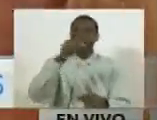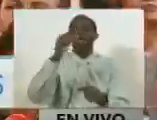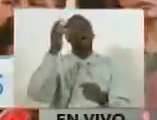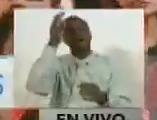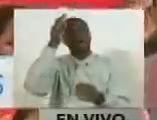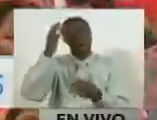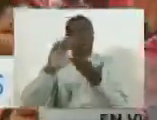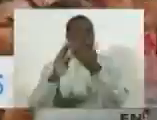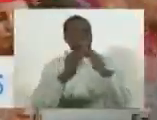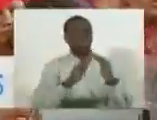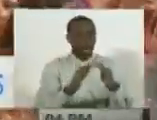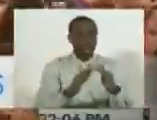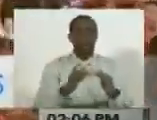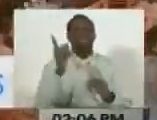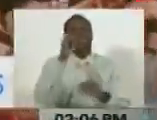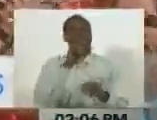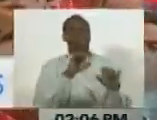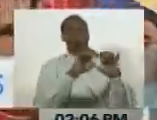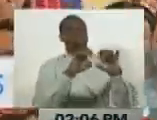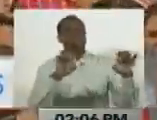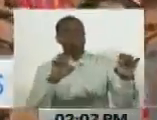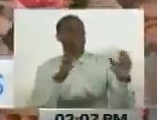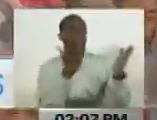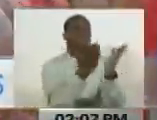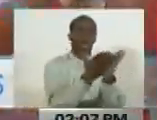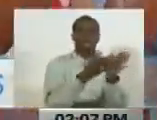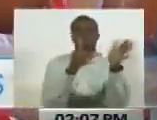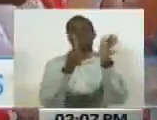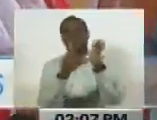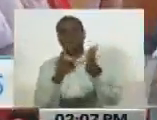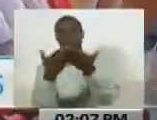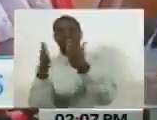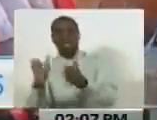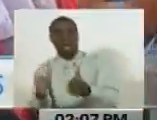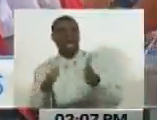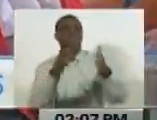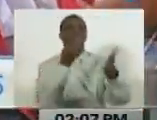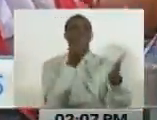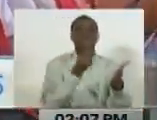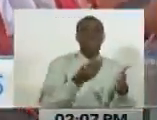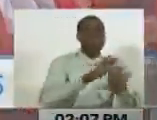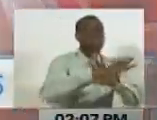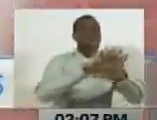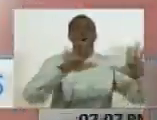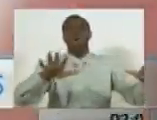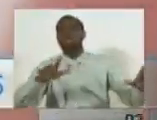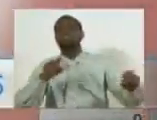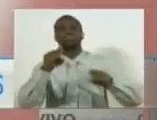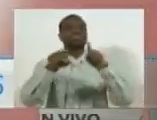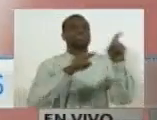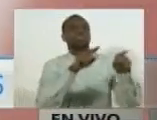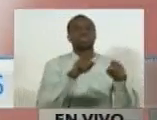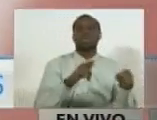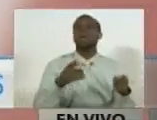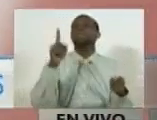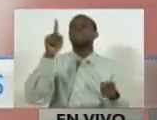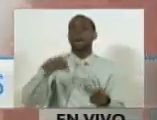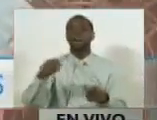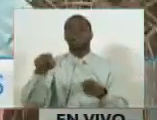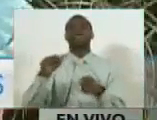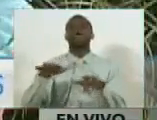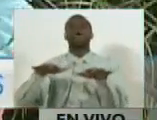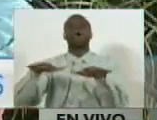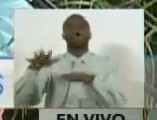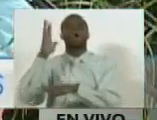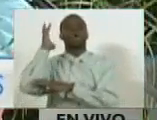las comunidades educativas, a los maestros, a los estudiantes, a la juventud, al Congreso de la Patria y sus